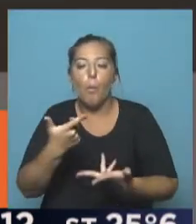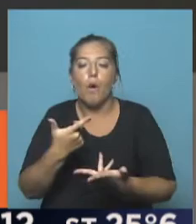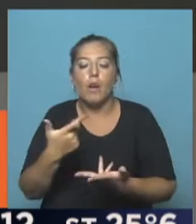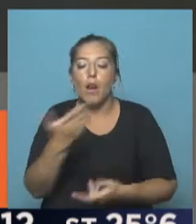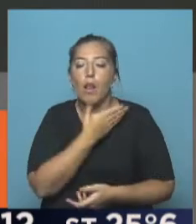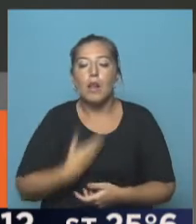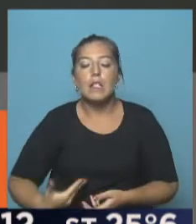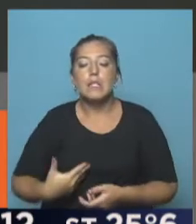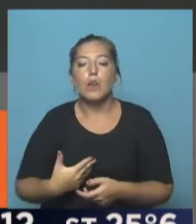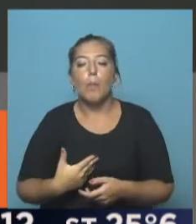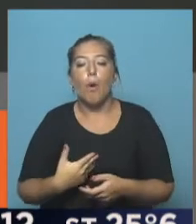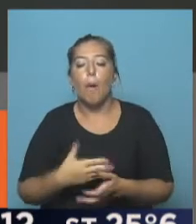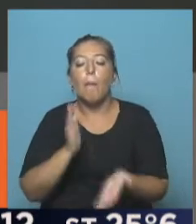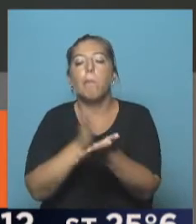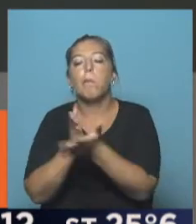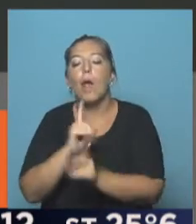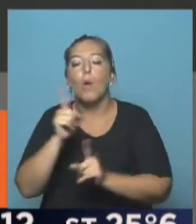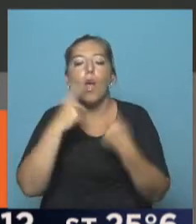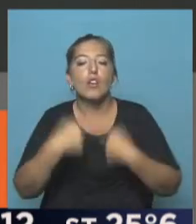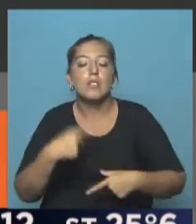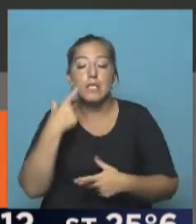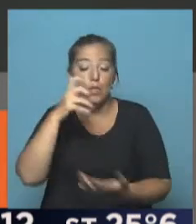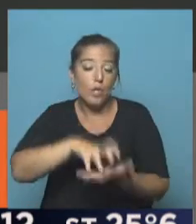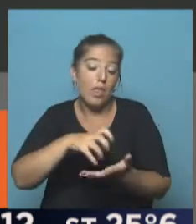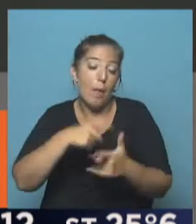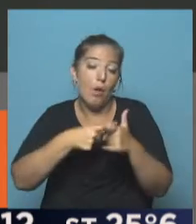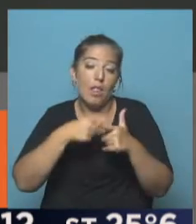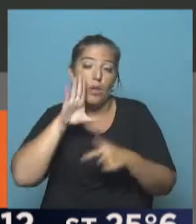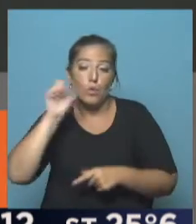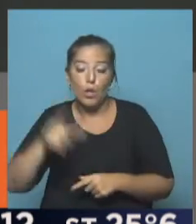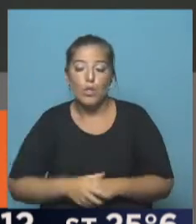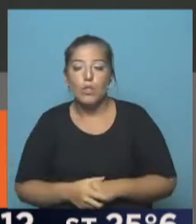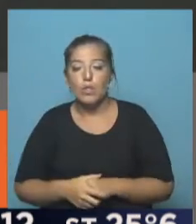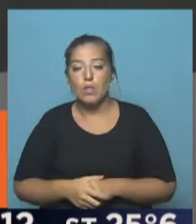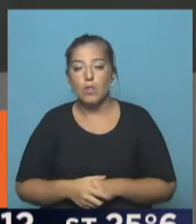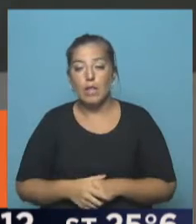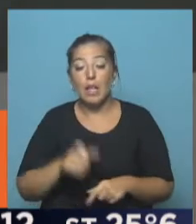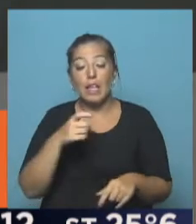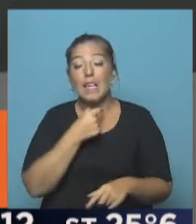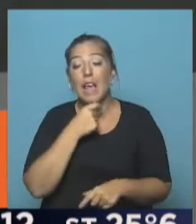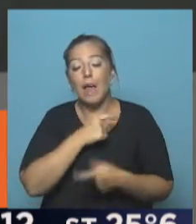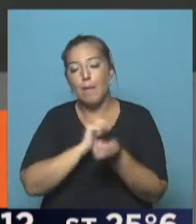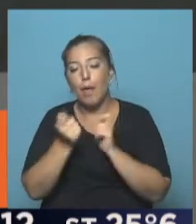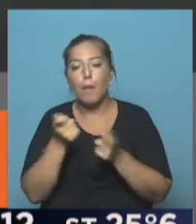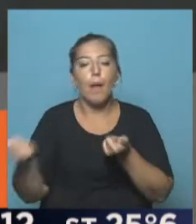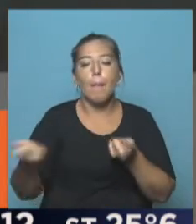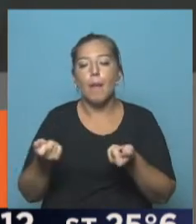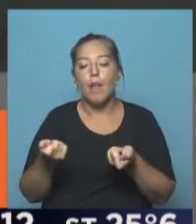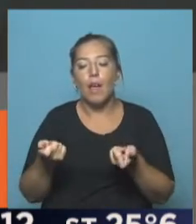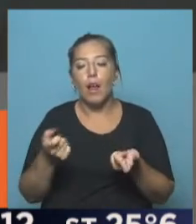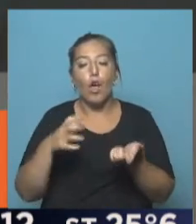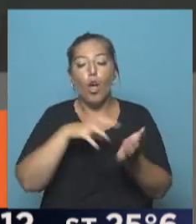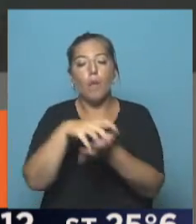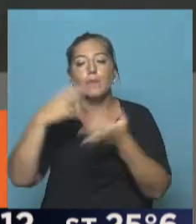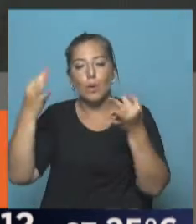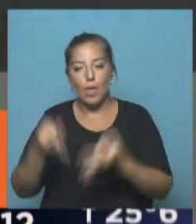instancias institucionales o más o menos institucionales habituales de la política de Estados Unidos. Sí. Vemos cómo está tratando de reformar para domesticar a los organismos de